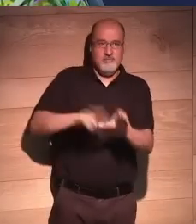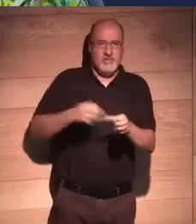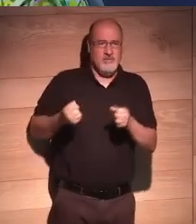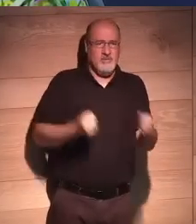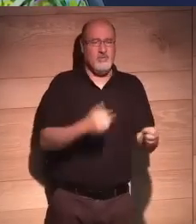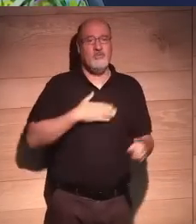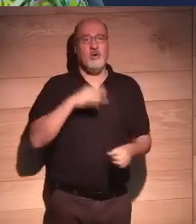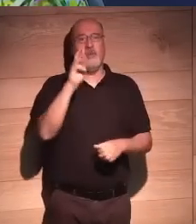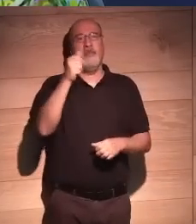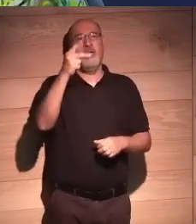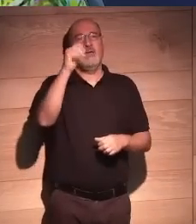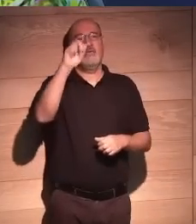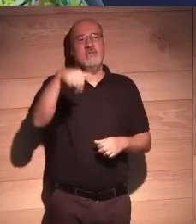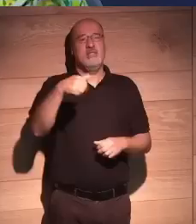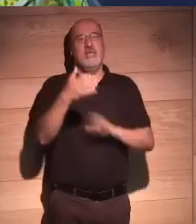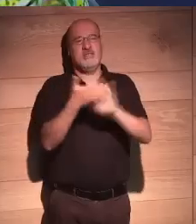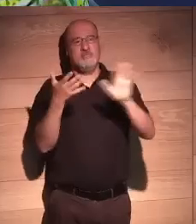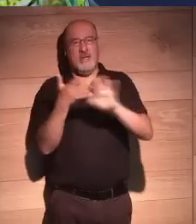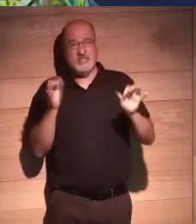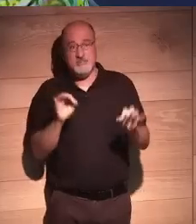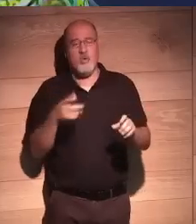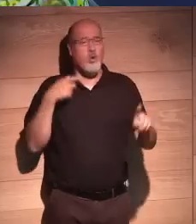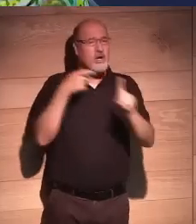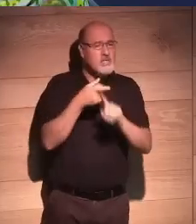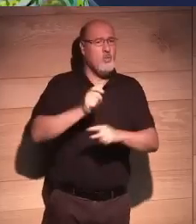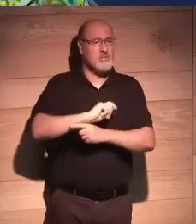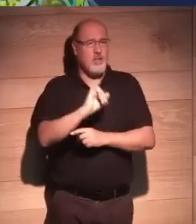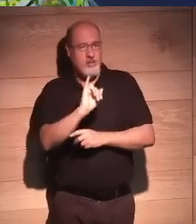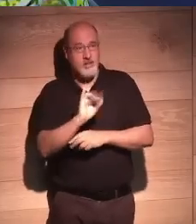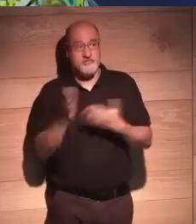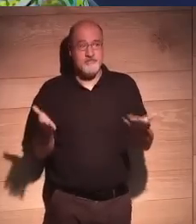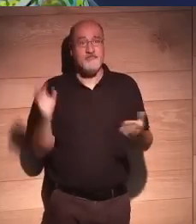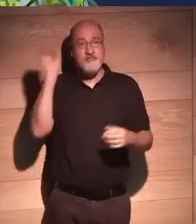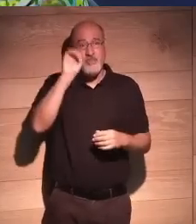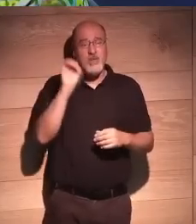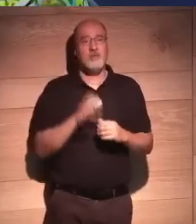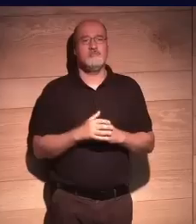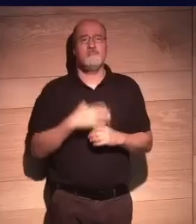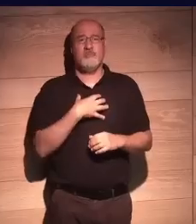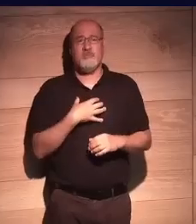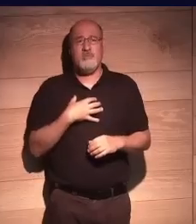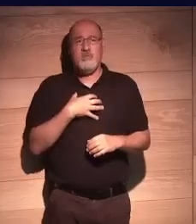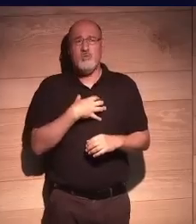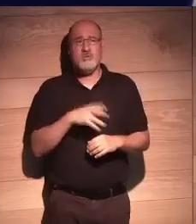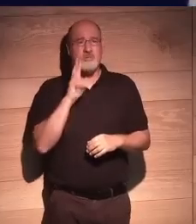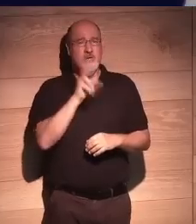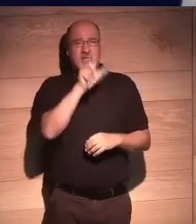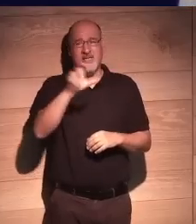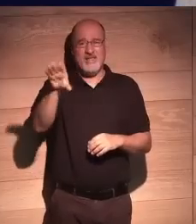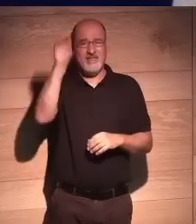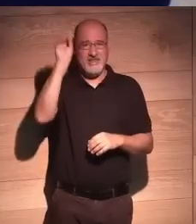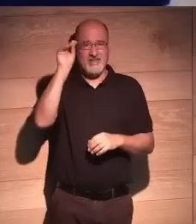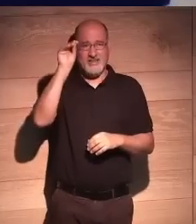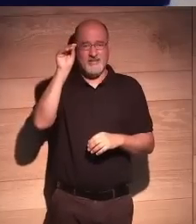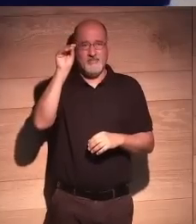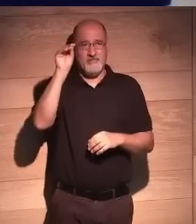entenderla, porque hay un objetivo, hay una estrategia, hay un tal. Creo que desde mi punto de vista me cuesta entender